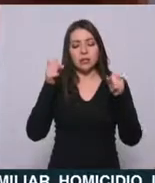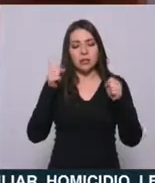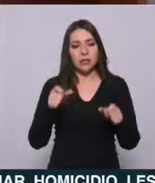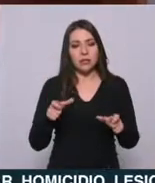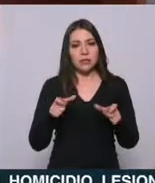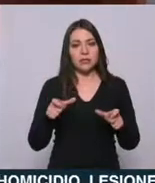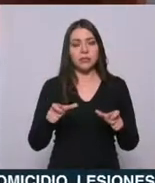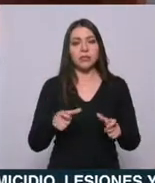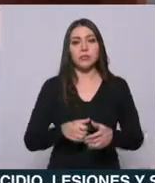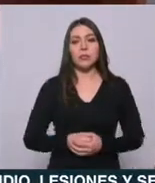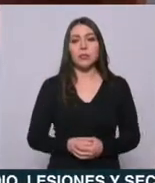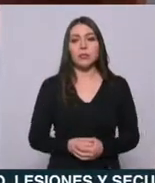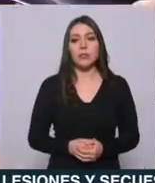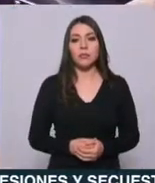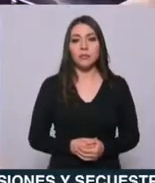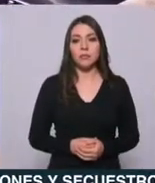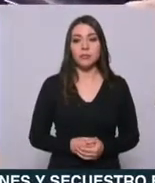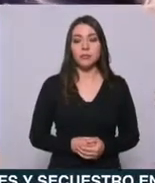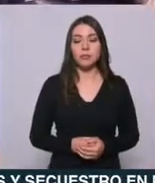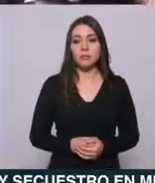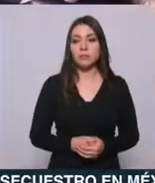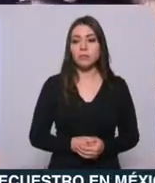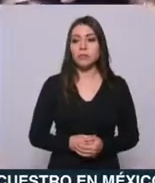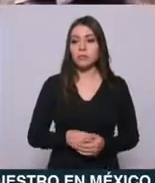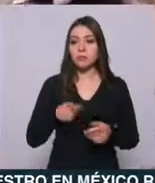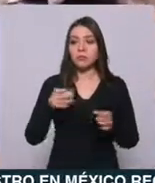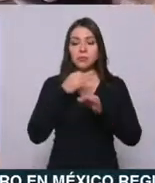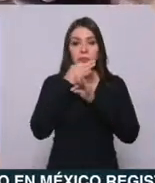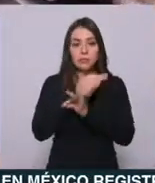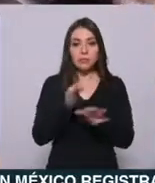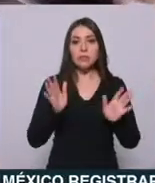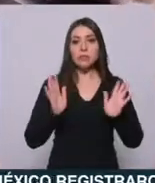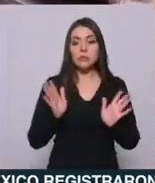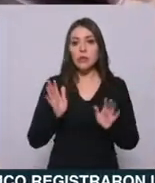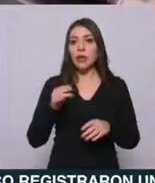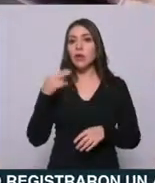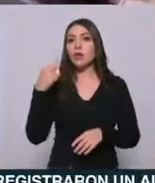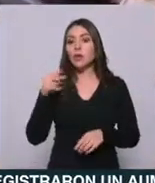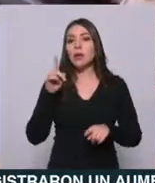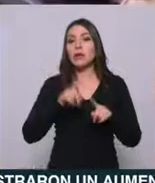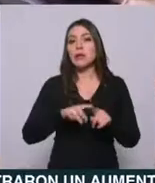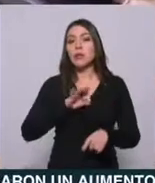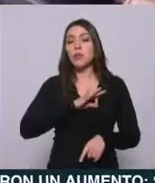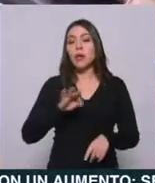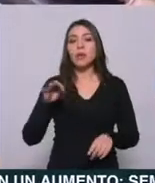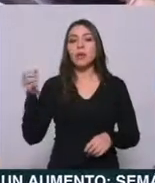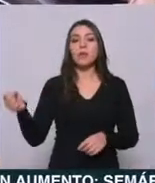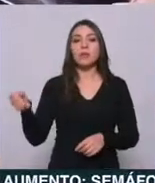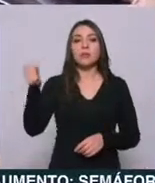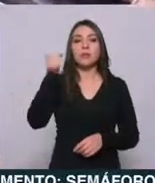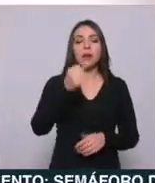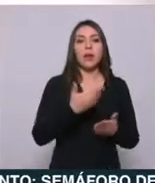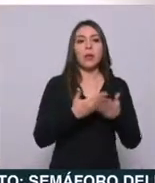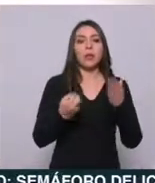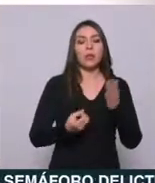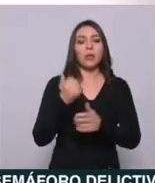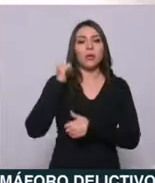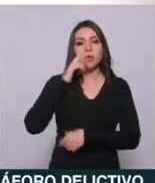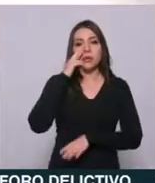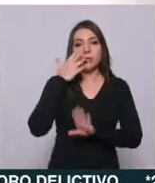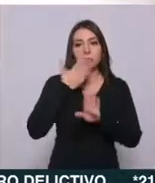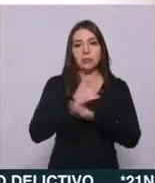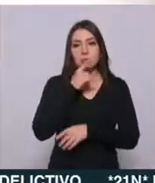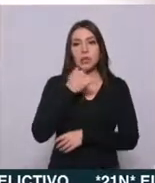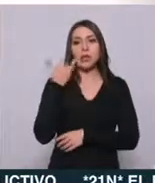y no se ha dado a conocer ni oficial ni extraoficialmente algún nombre que pudiera sonar. Tampoco sabemos quién estará a cargo del